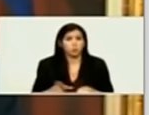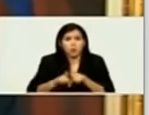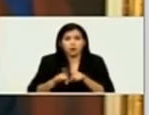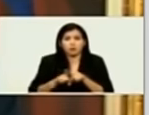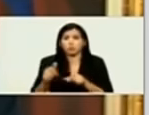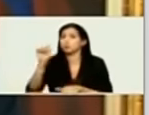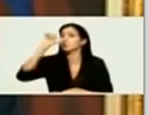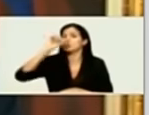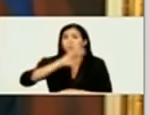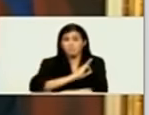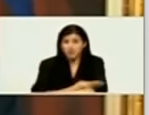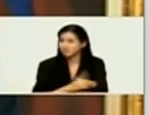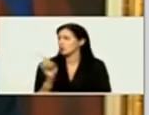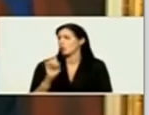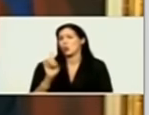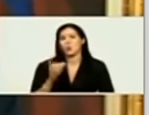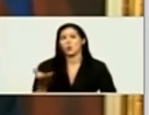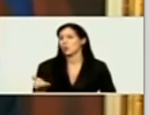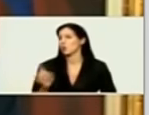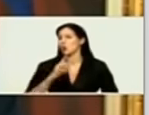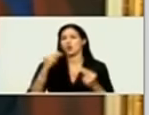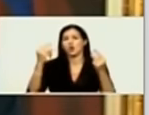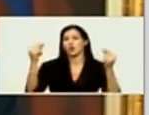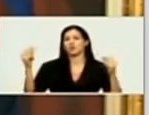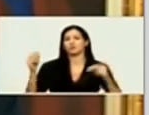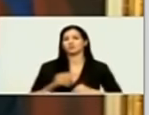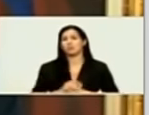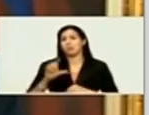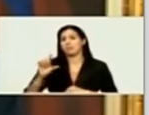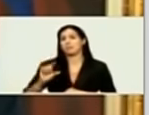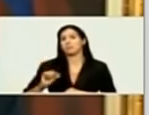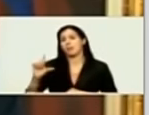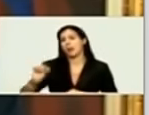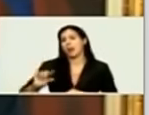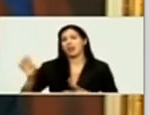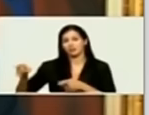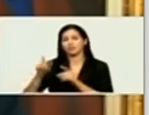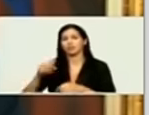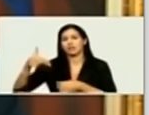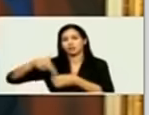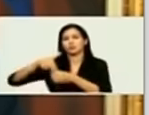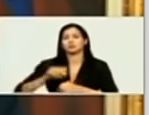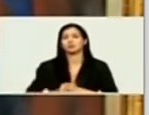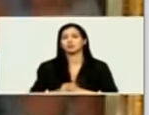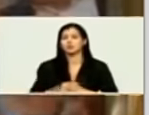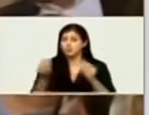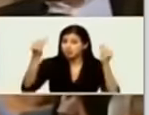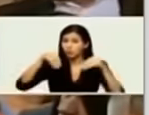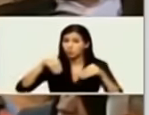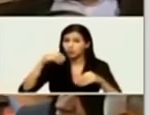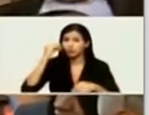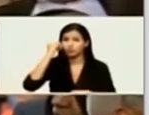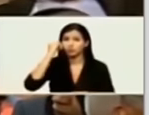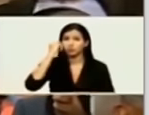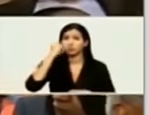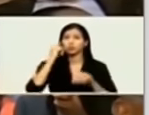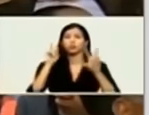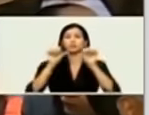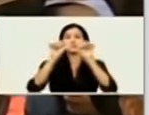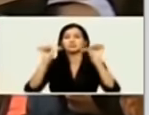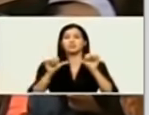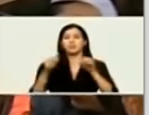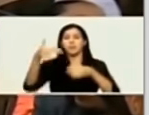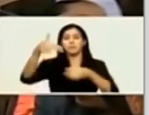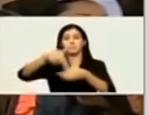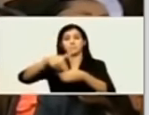juicio tienen que presentarlo la asamblea nacional tiene que aprobar y despojarlos de su inmunidad parlamentaria Y